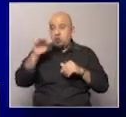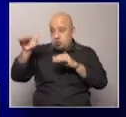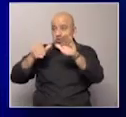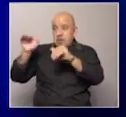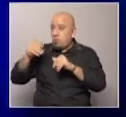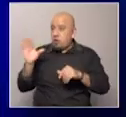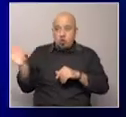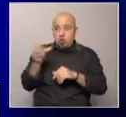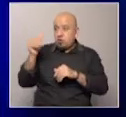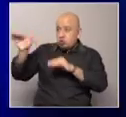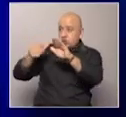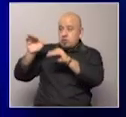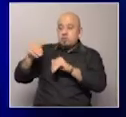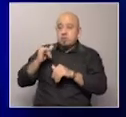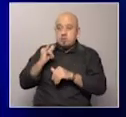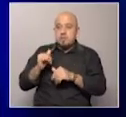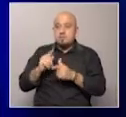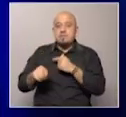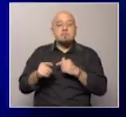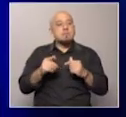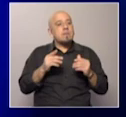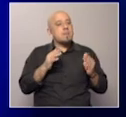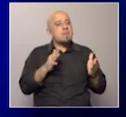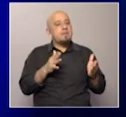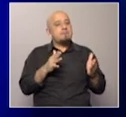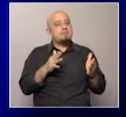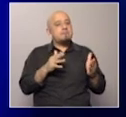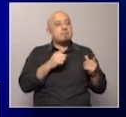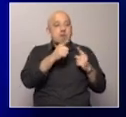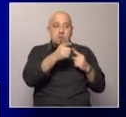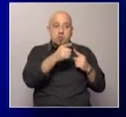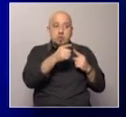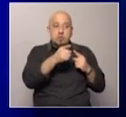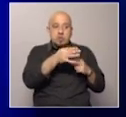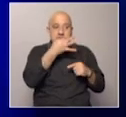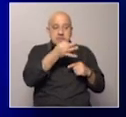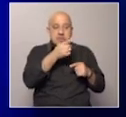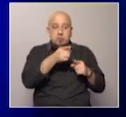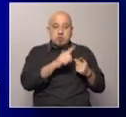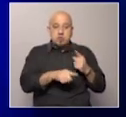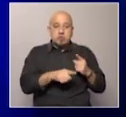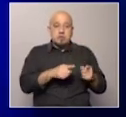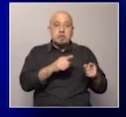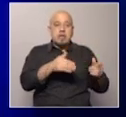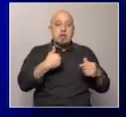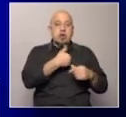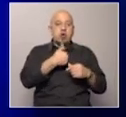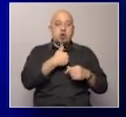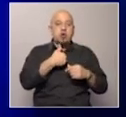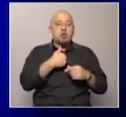es más allá de esa invitación o de que los combinen vos decís por un lado que el rol